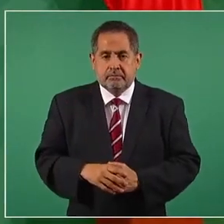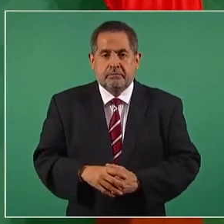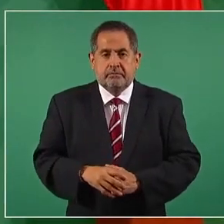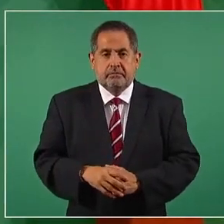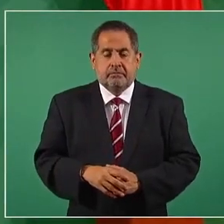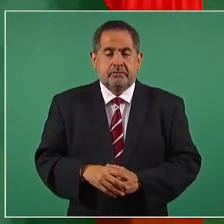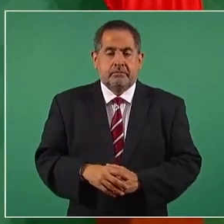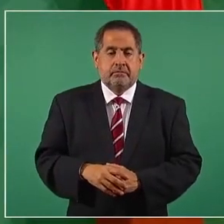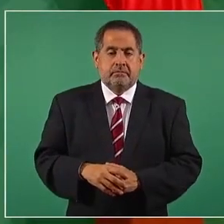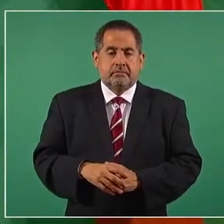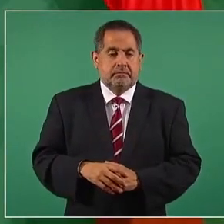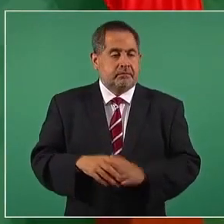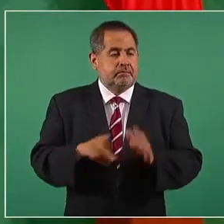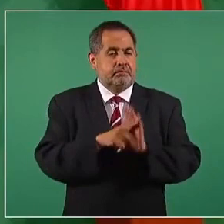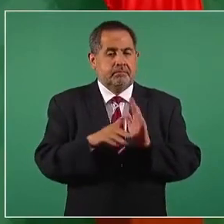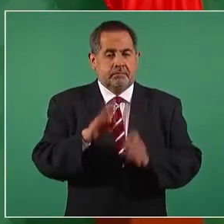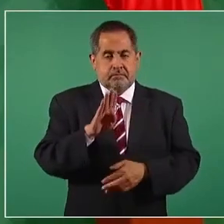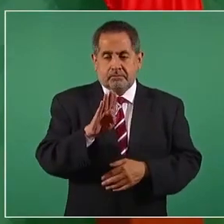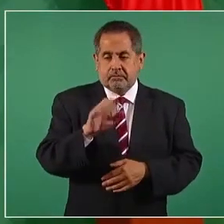Ah, basta,